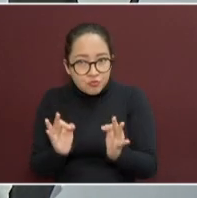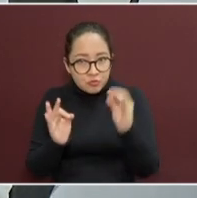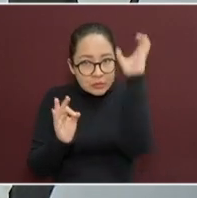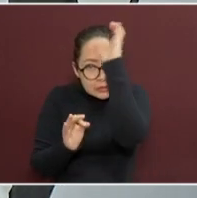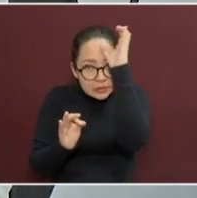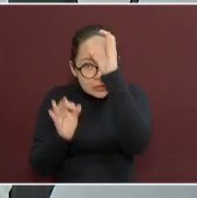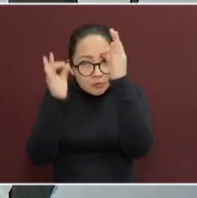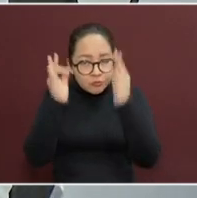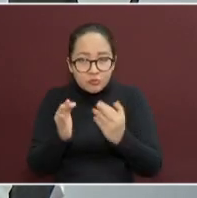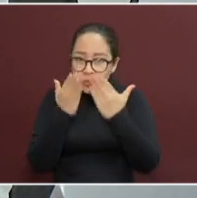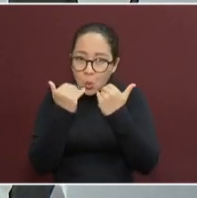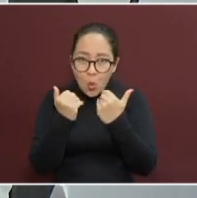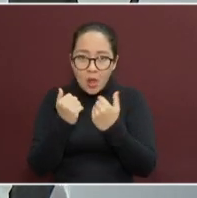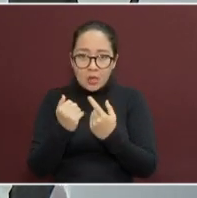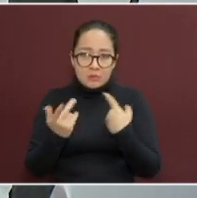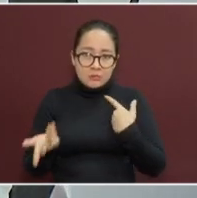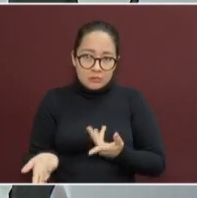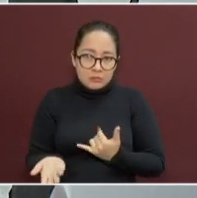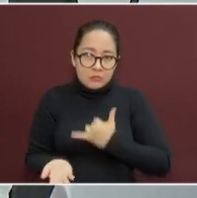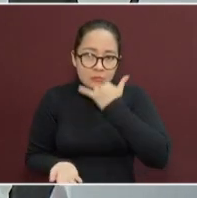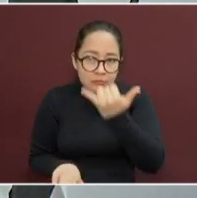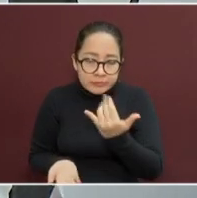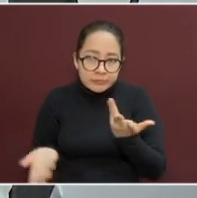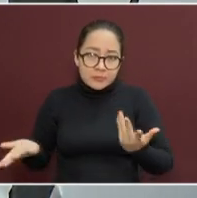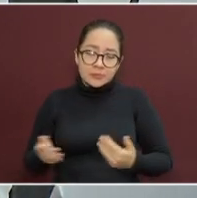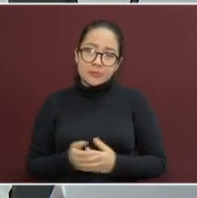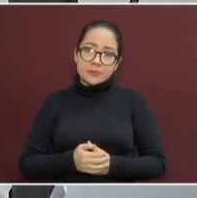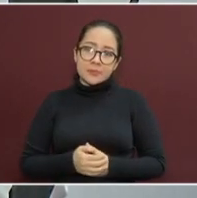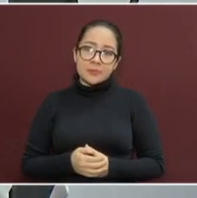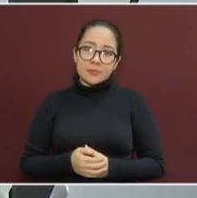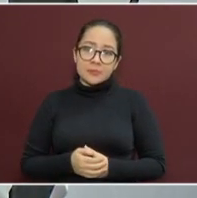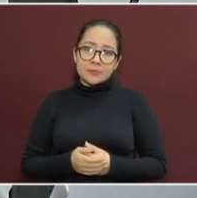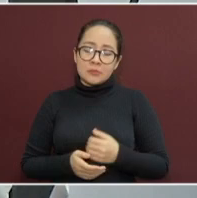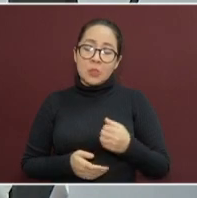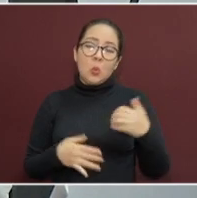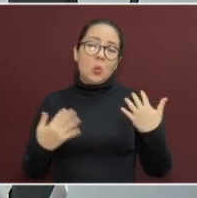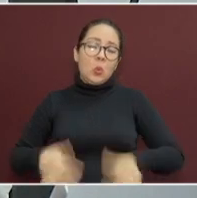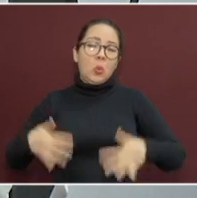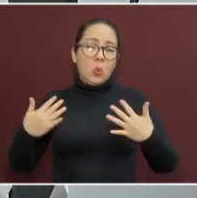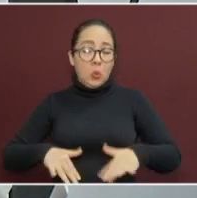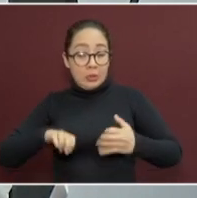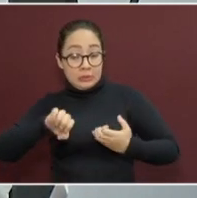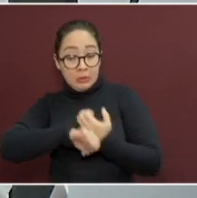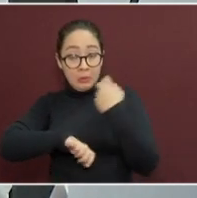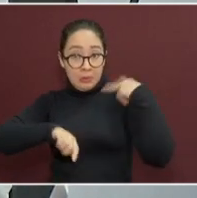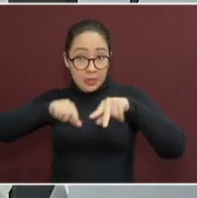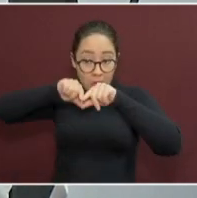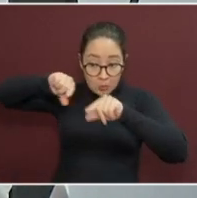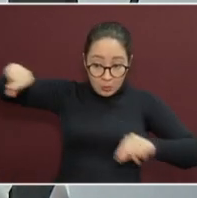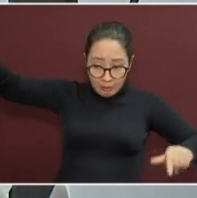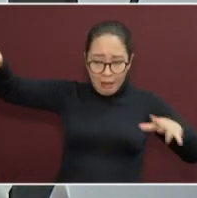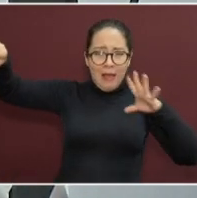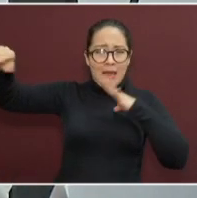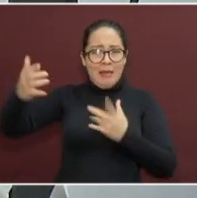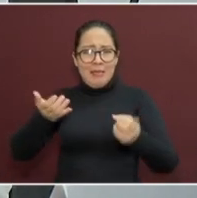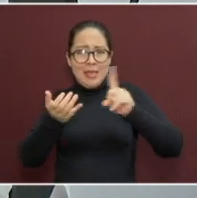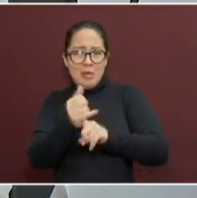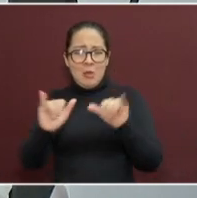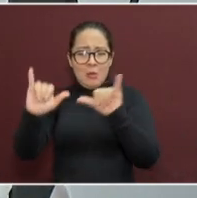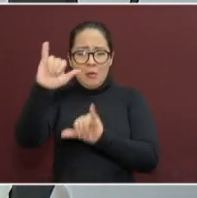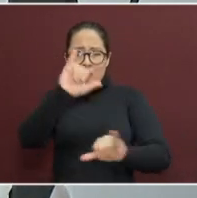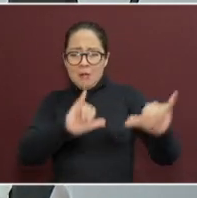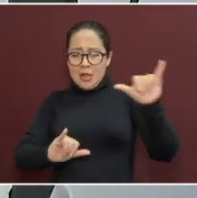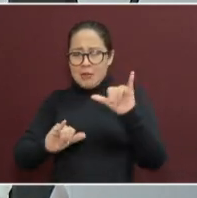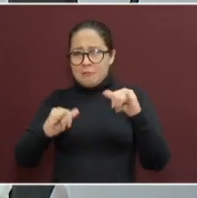afortunadamente en el estado de veracruz contamos con un laboratorio de salud con mucho prestigio en